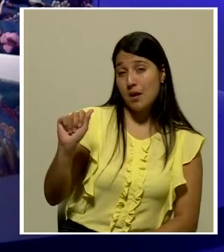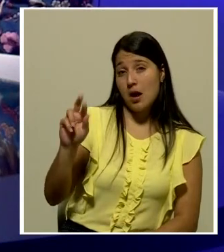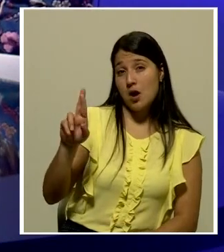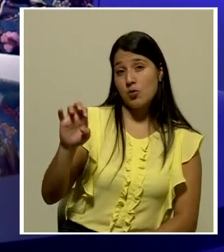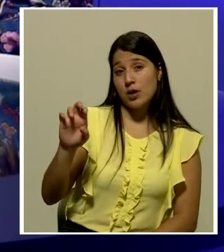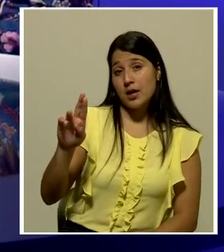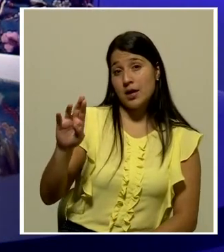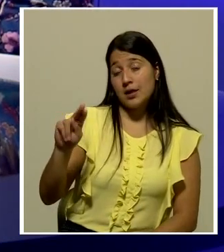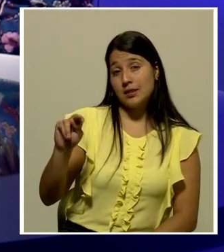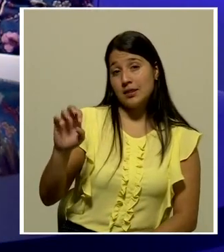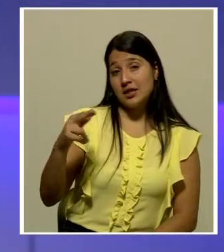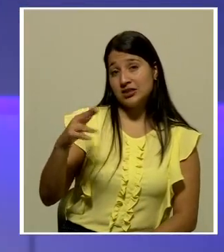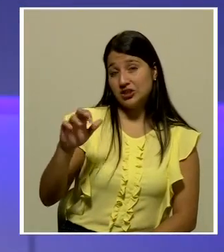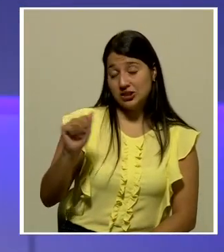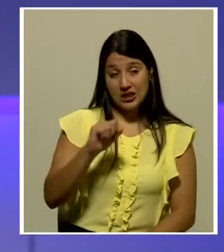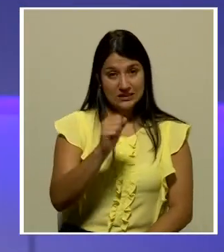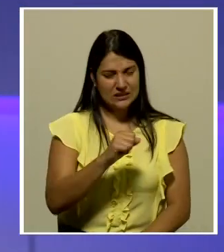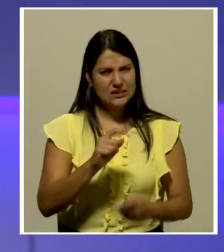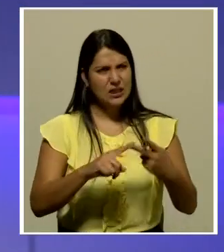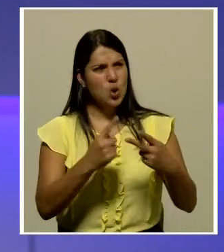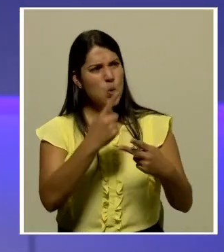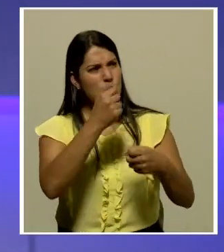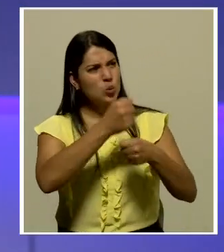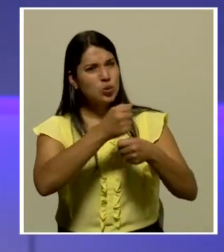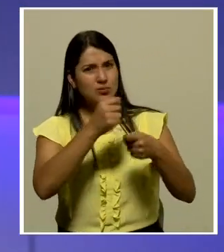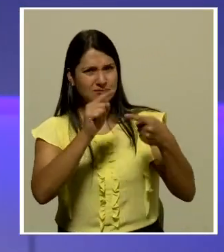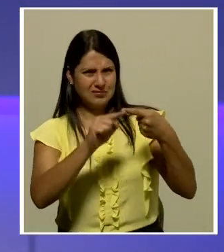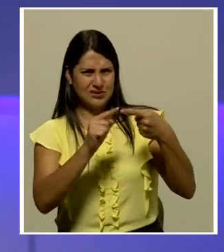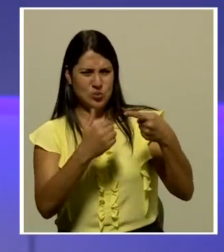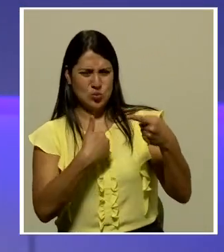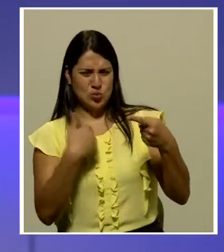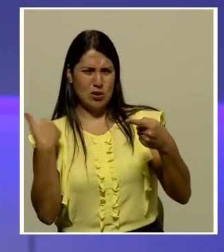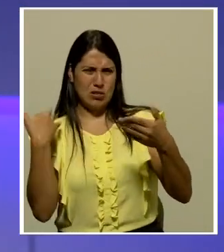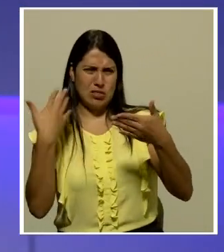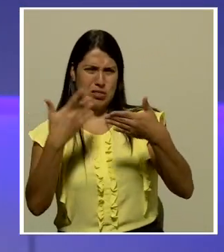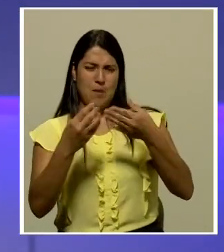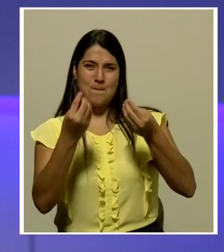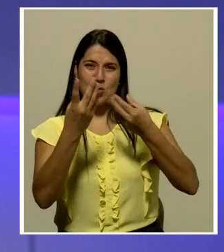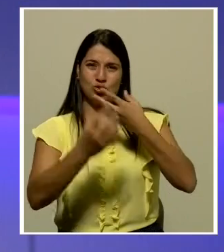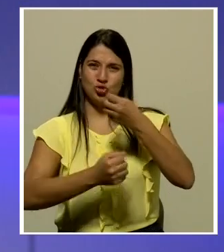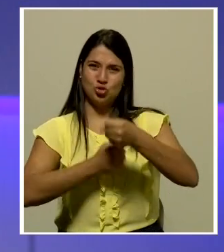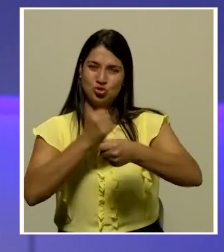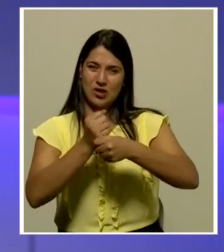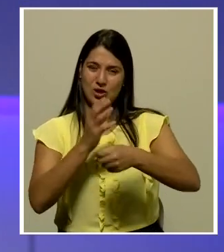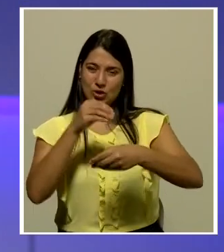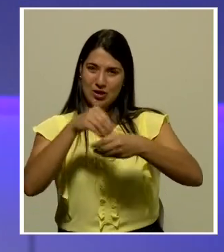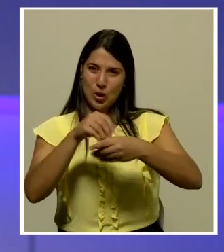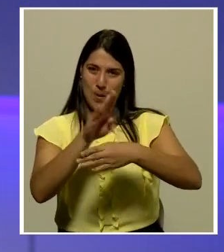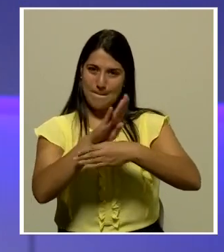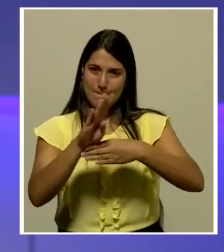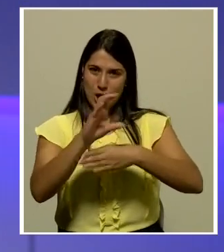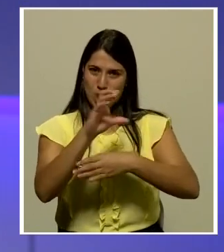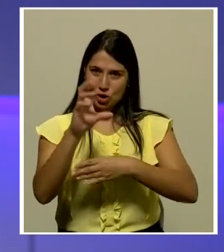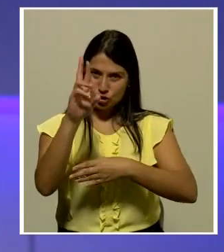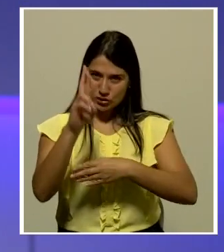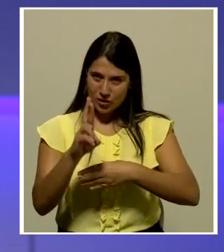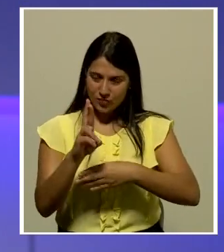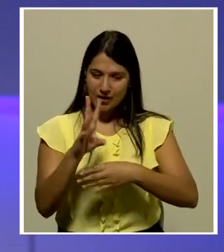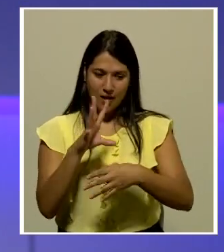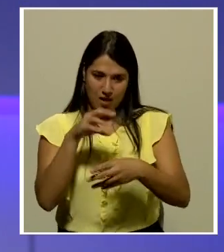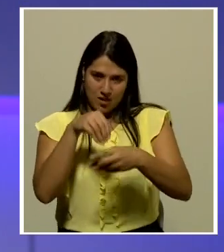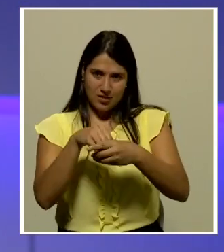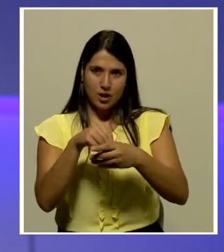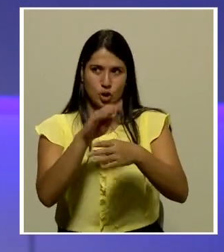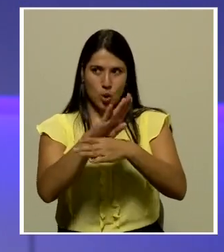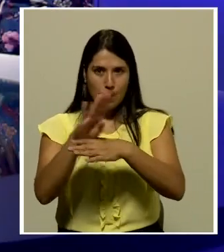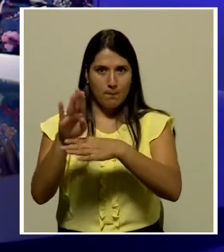Barrenechea, un funcionario además con una larguísima trayectoria dentro del Banco de Costa Rica y dentro de la banca